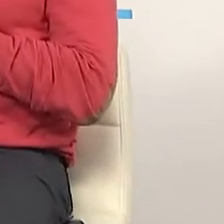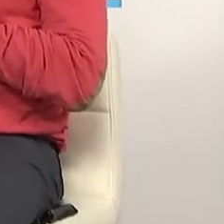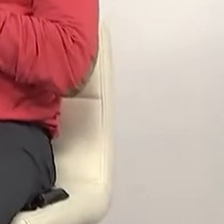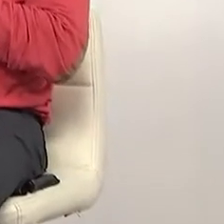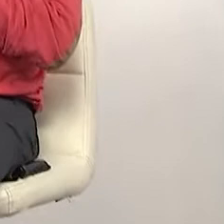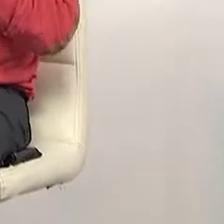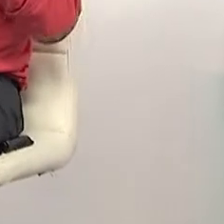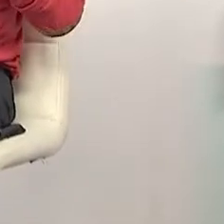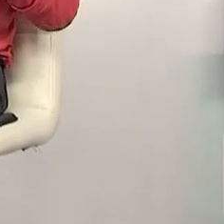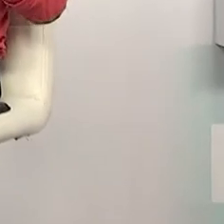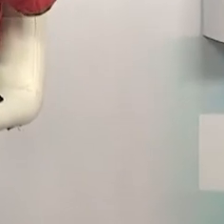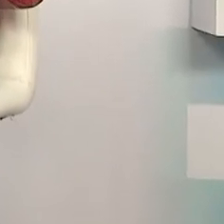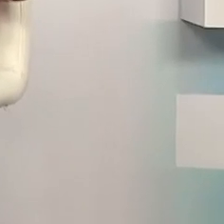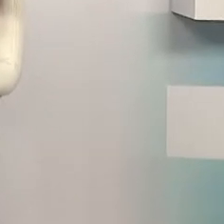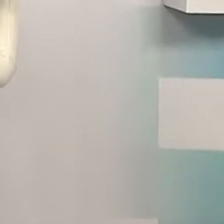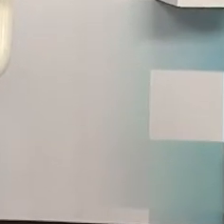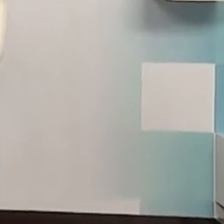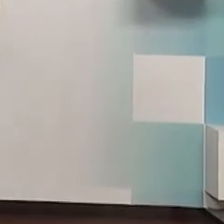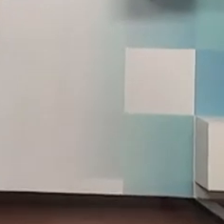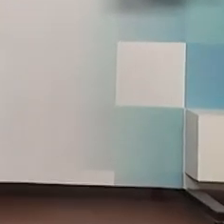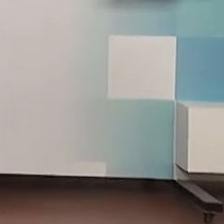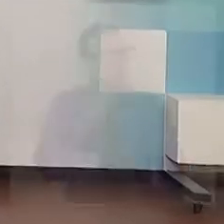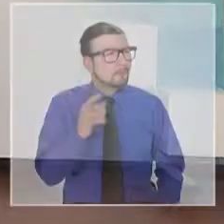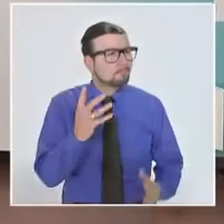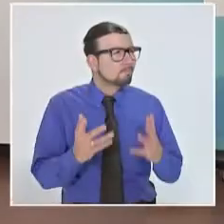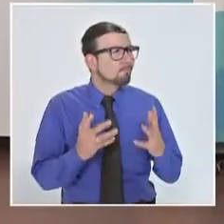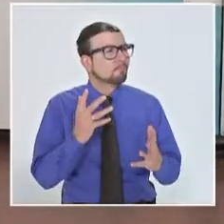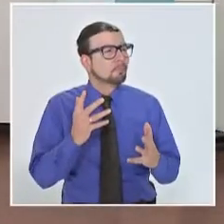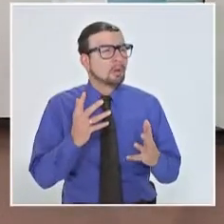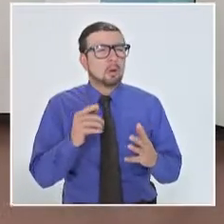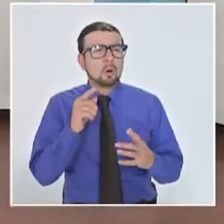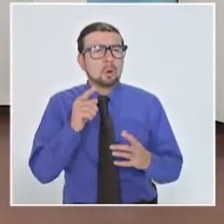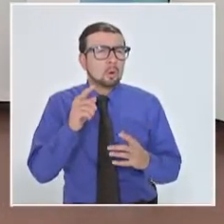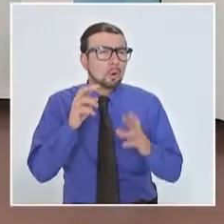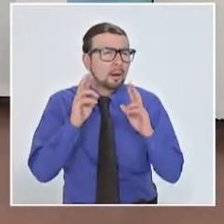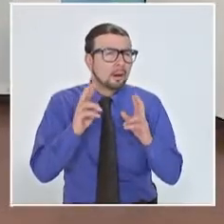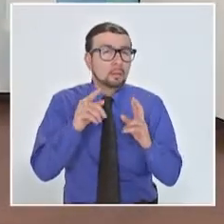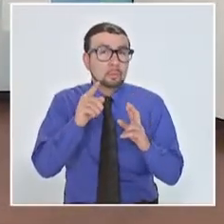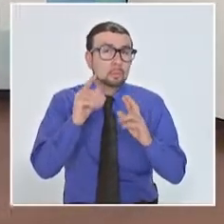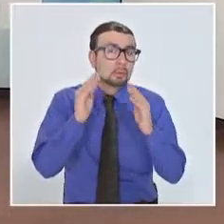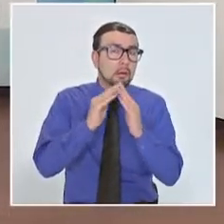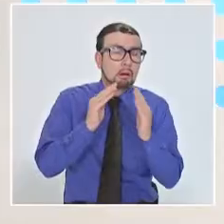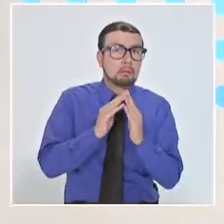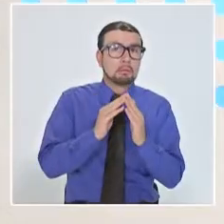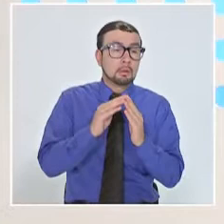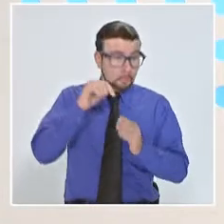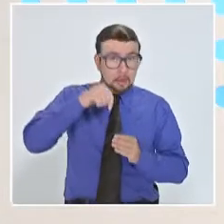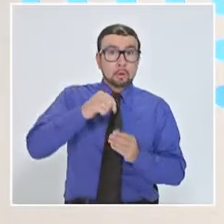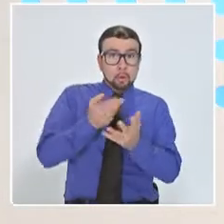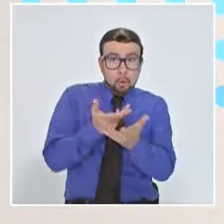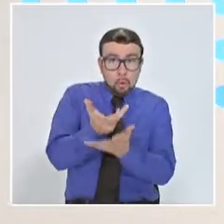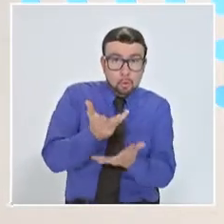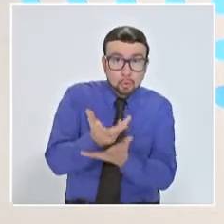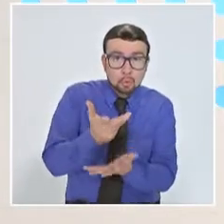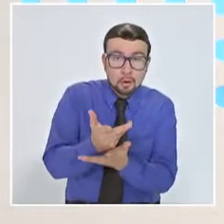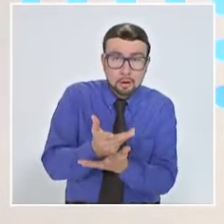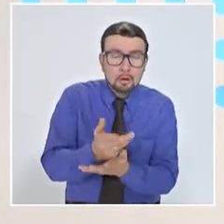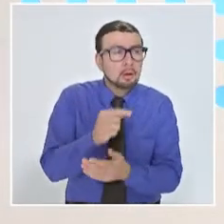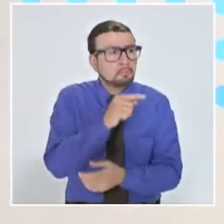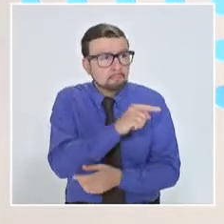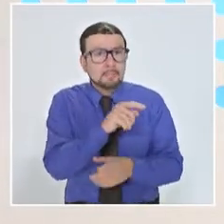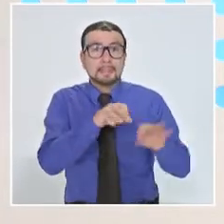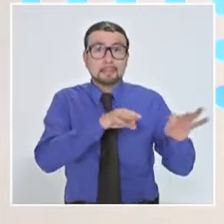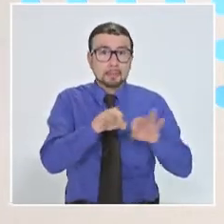Entonces, ustedes pueden tener una sospecha, ojalá en sus casas, con las indicaciones que les va a dar un